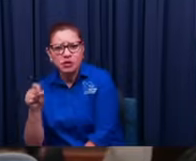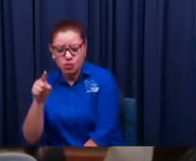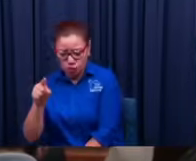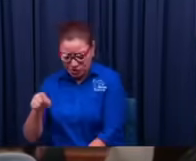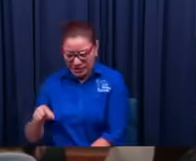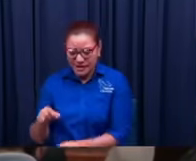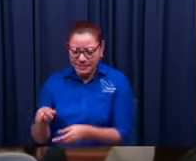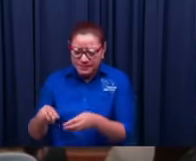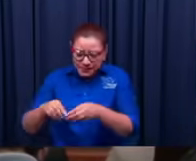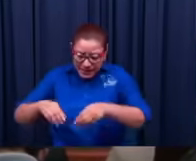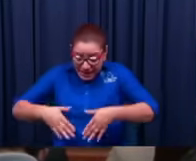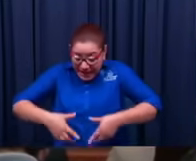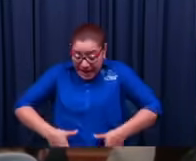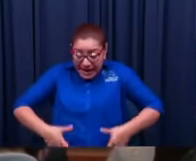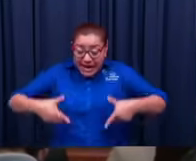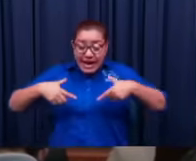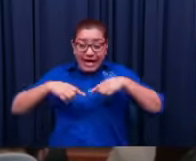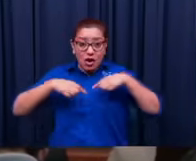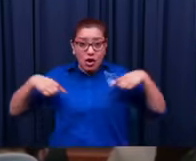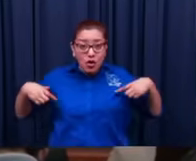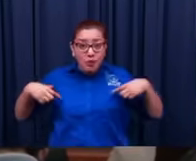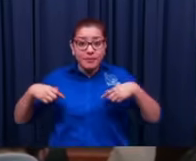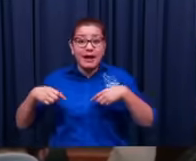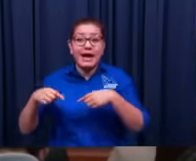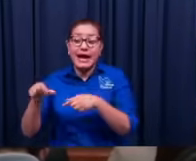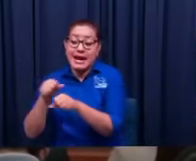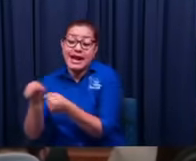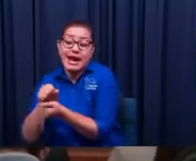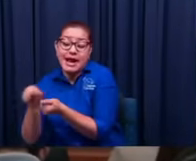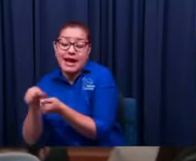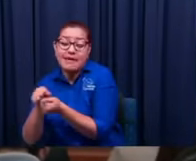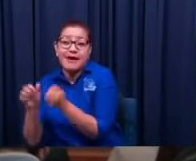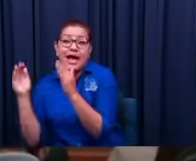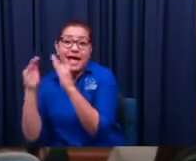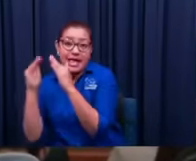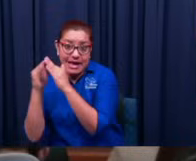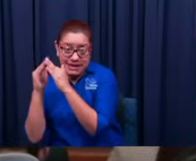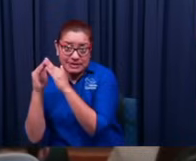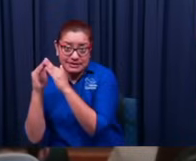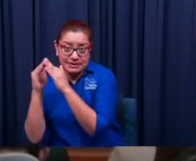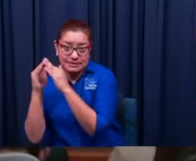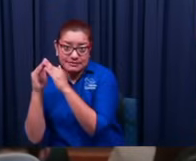su ropa interior en la casa. Espero yo.